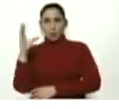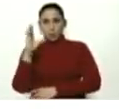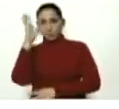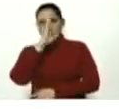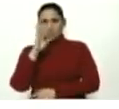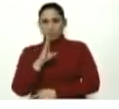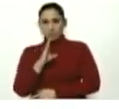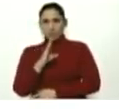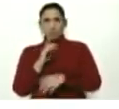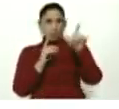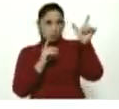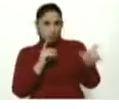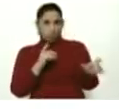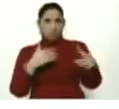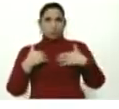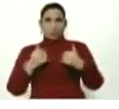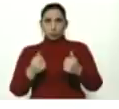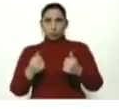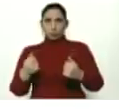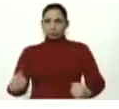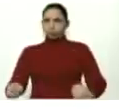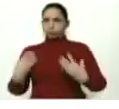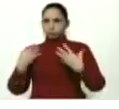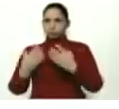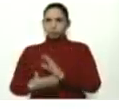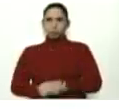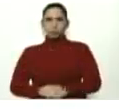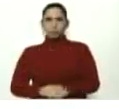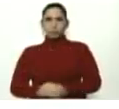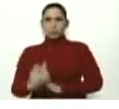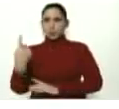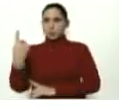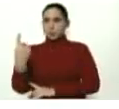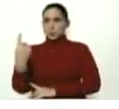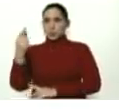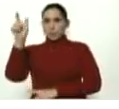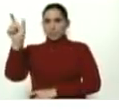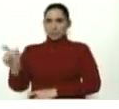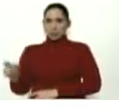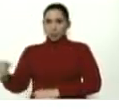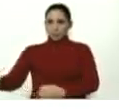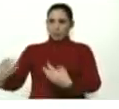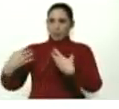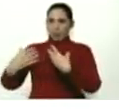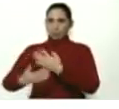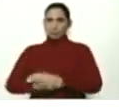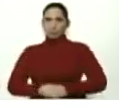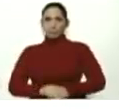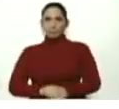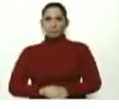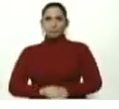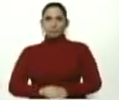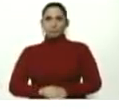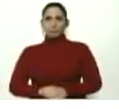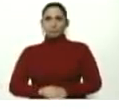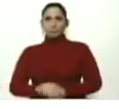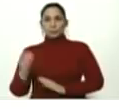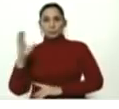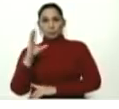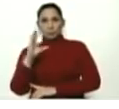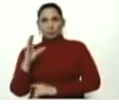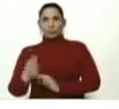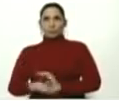Brasil, que resultó infectado por uno de estas personas que se infectó en